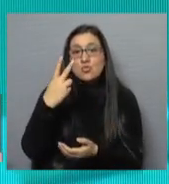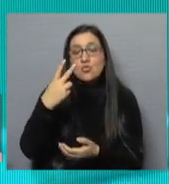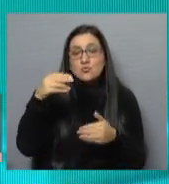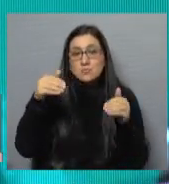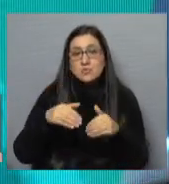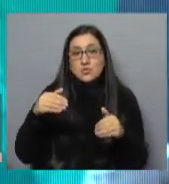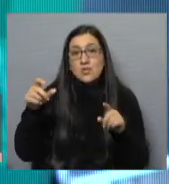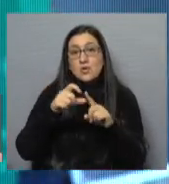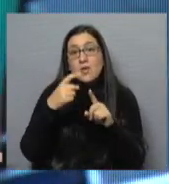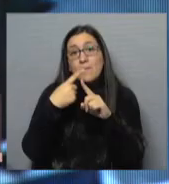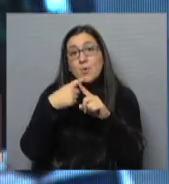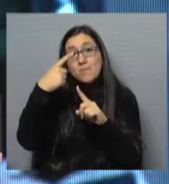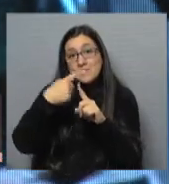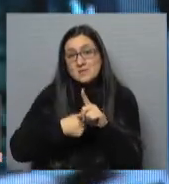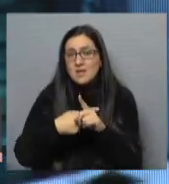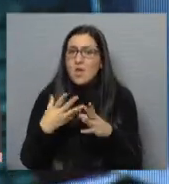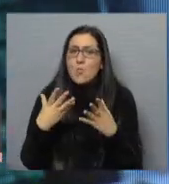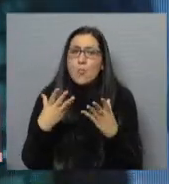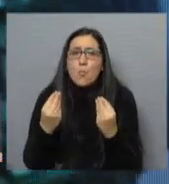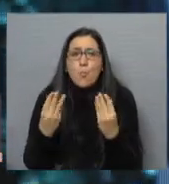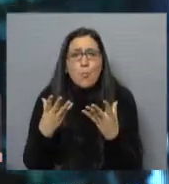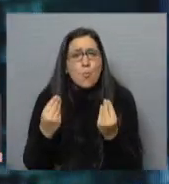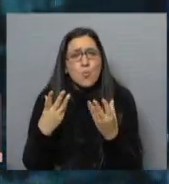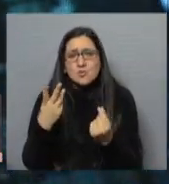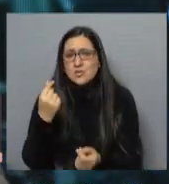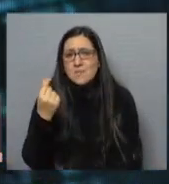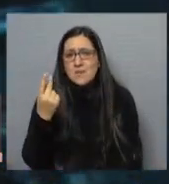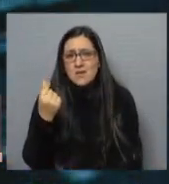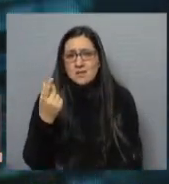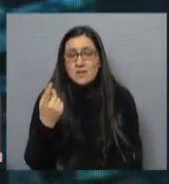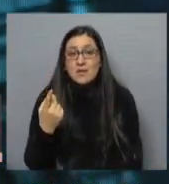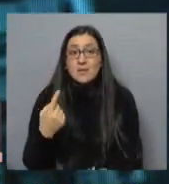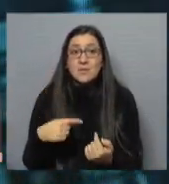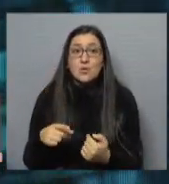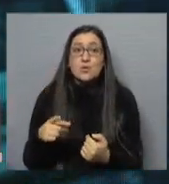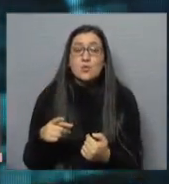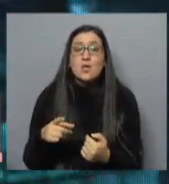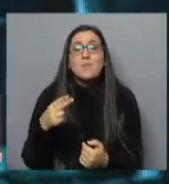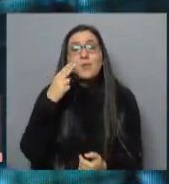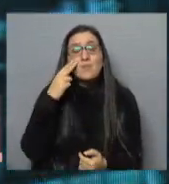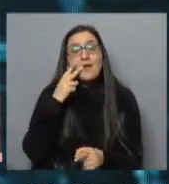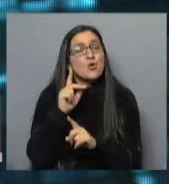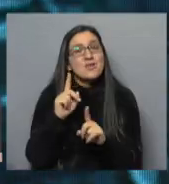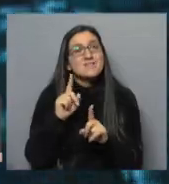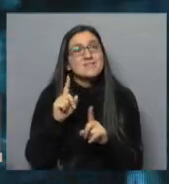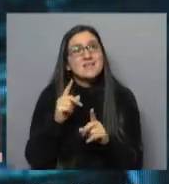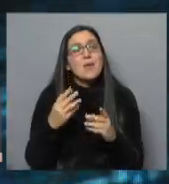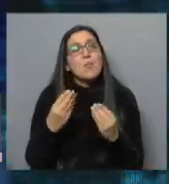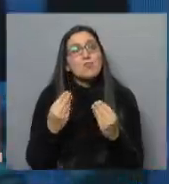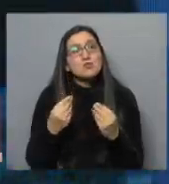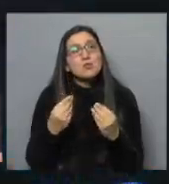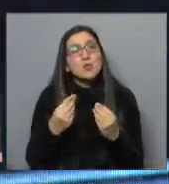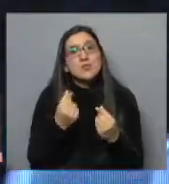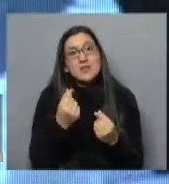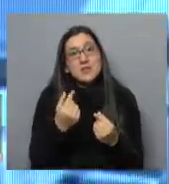$2,000,000 por mes. Uh-huh. Es decir, es mucho dinero. Pero es mucho dinero. El problema no es que sea mucho, el problema es cómo